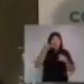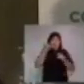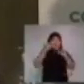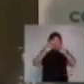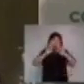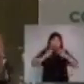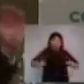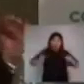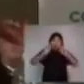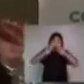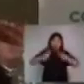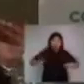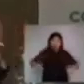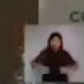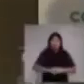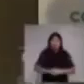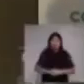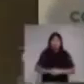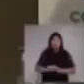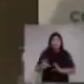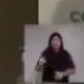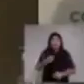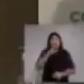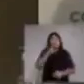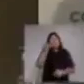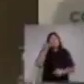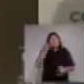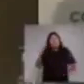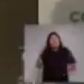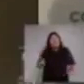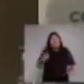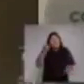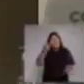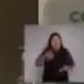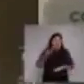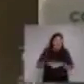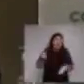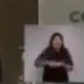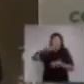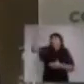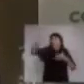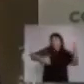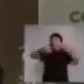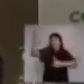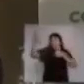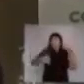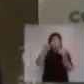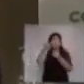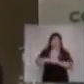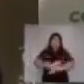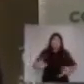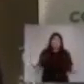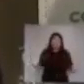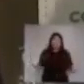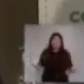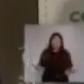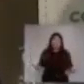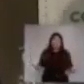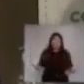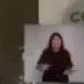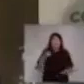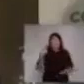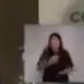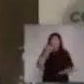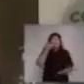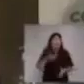Porque hay padres que están reaccionando, recién están reaccionando. El que se queda en Buenos Aires, ya se queda. No traigo más gente de Buenos